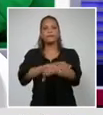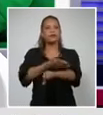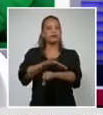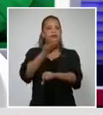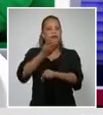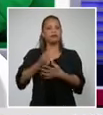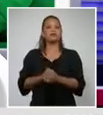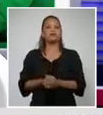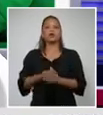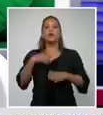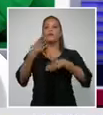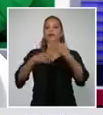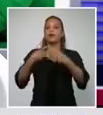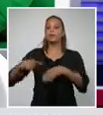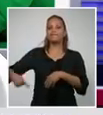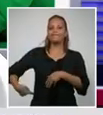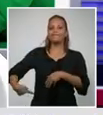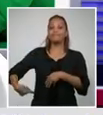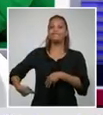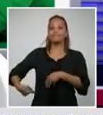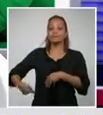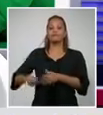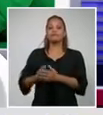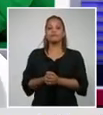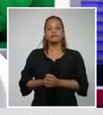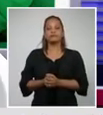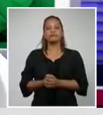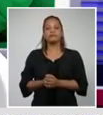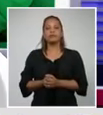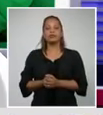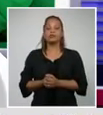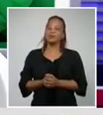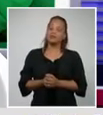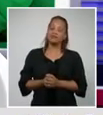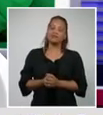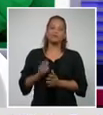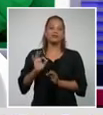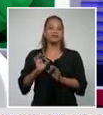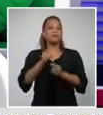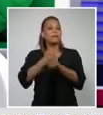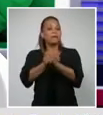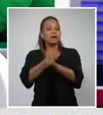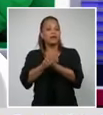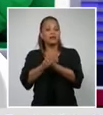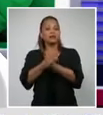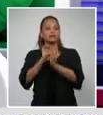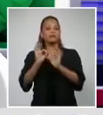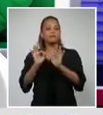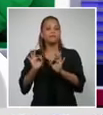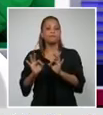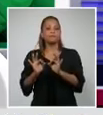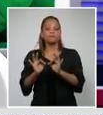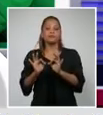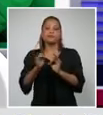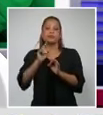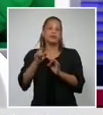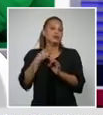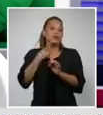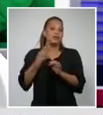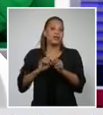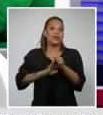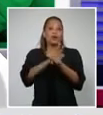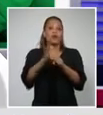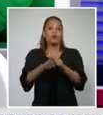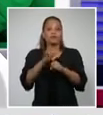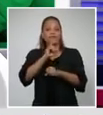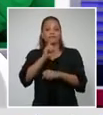renal crónica que hace muy vulnerable a estos pacientes a la COVID, y no es a la COVID, sino realmente